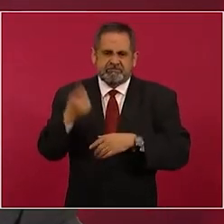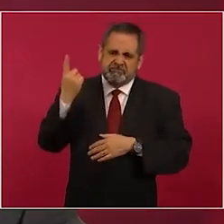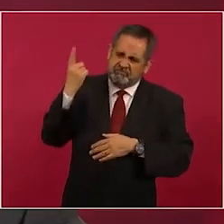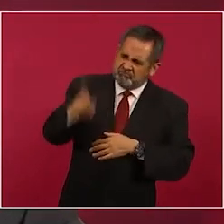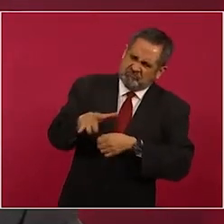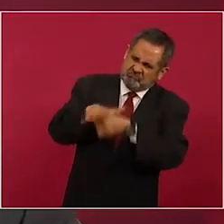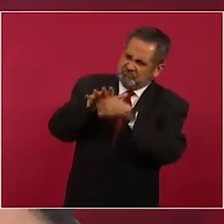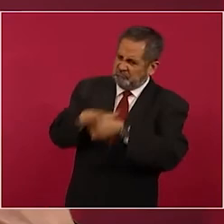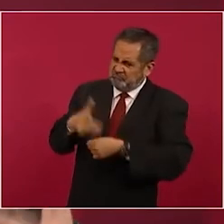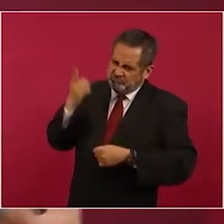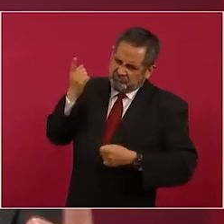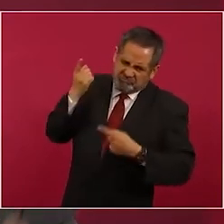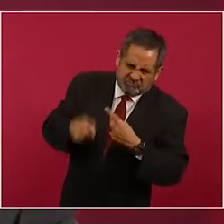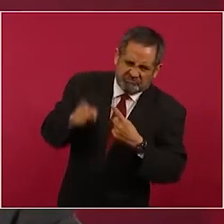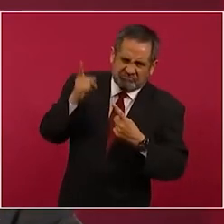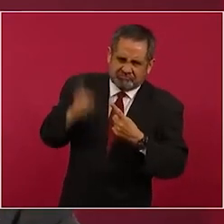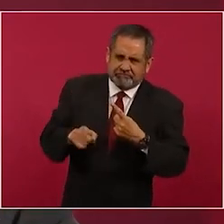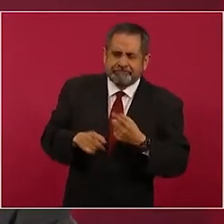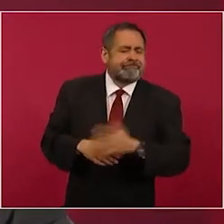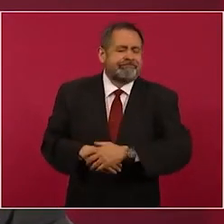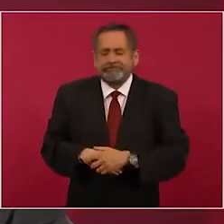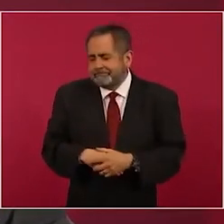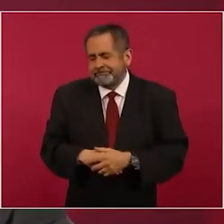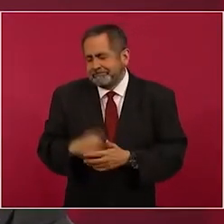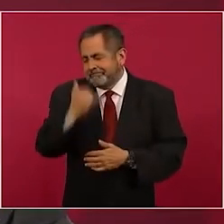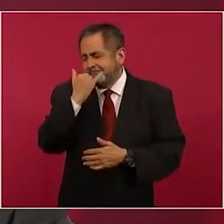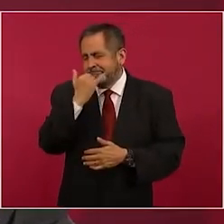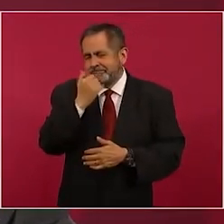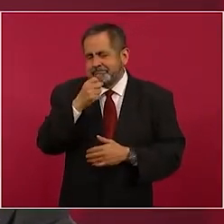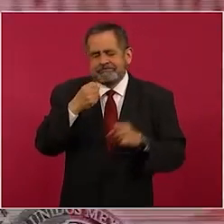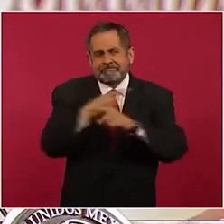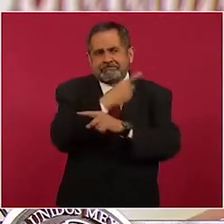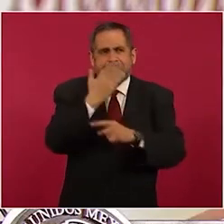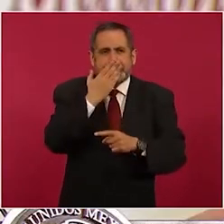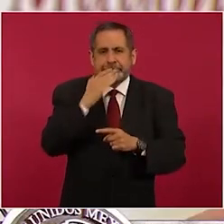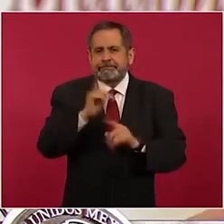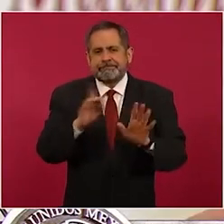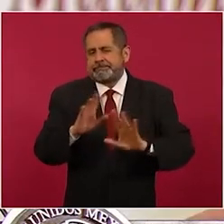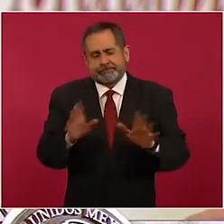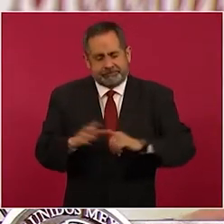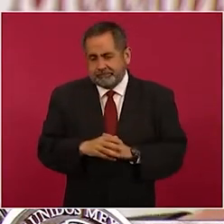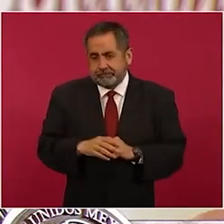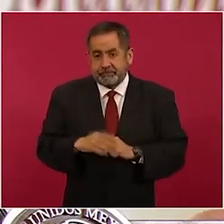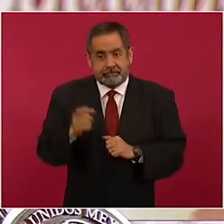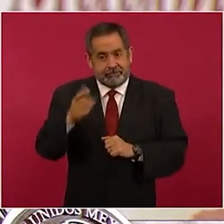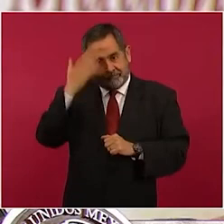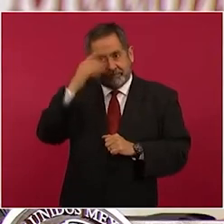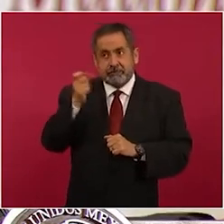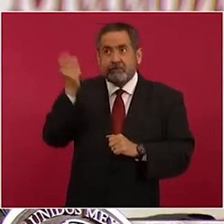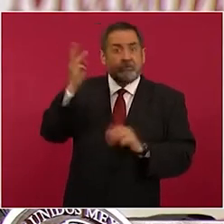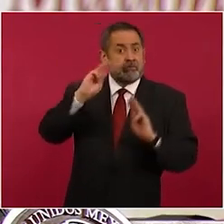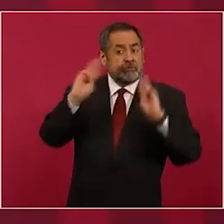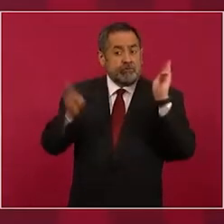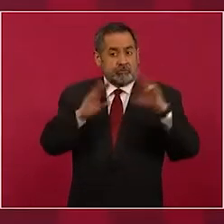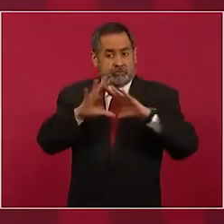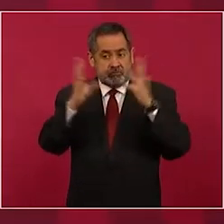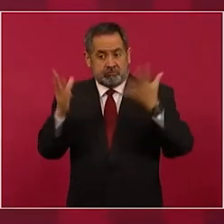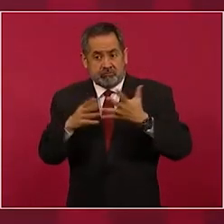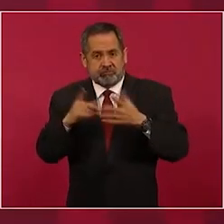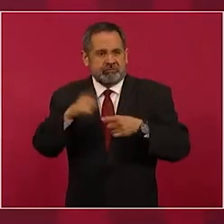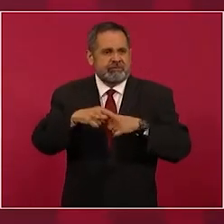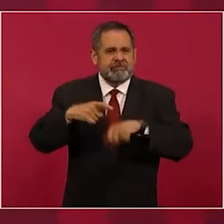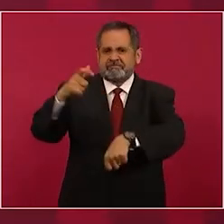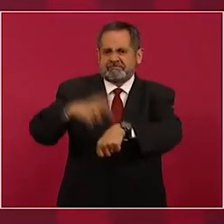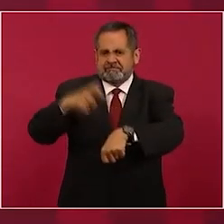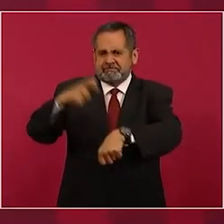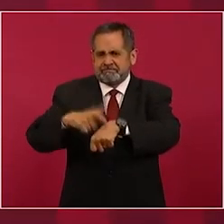coercitivas acaban teniendo efectos muy dañinos. Hay sitios del mundo donde se establecieron toques de